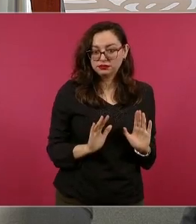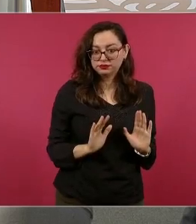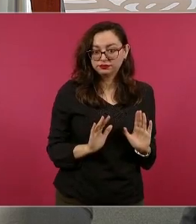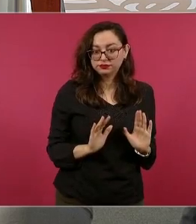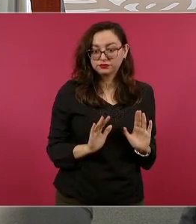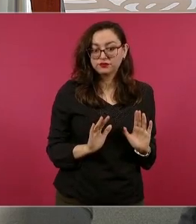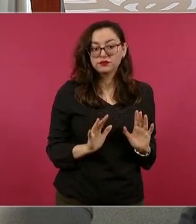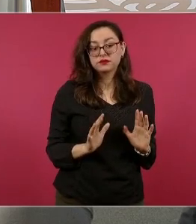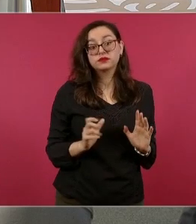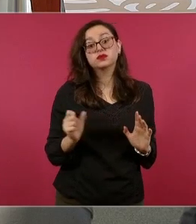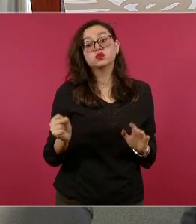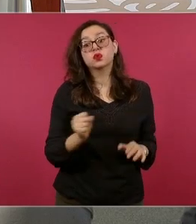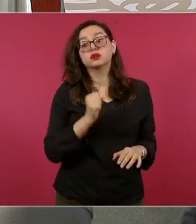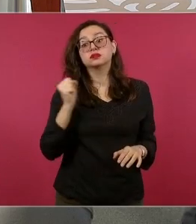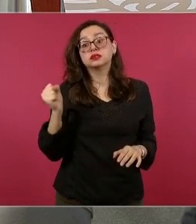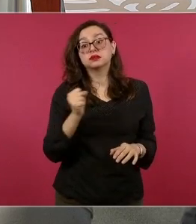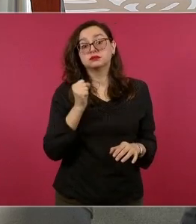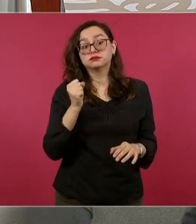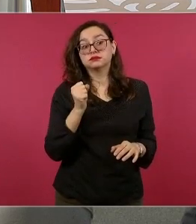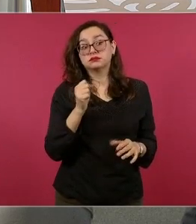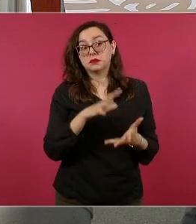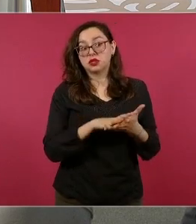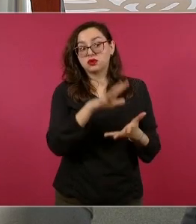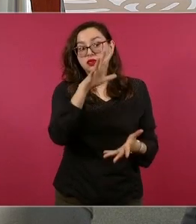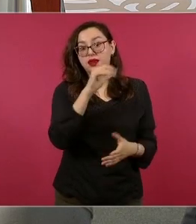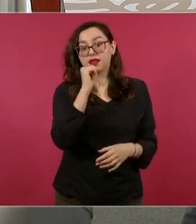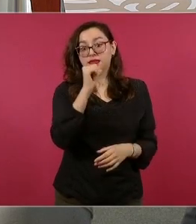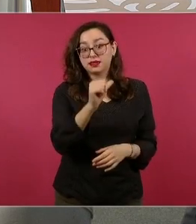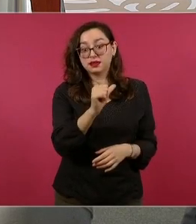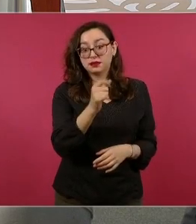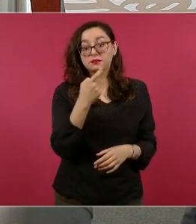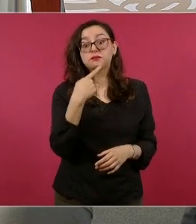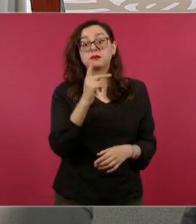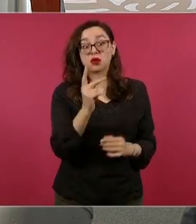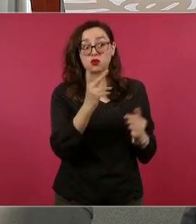Afortunadamente no mayoritario, pero sí